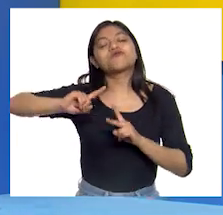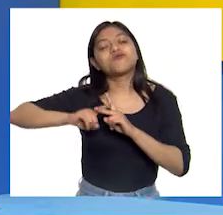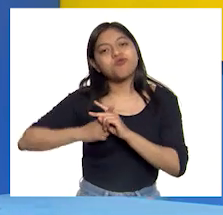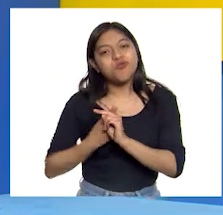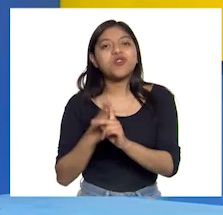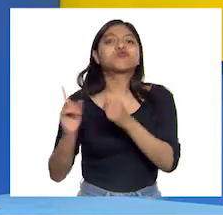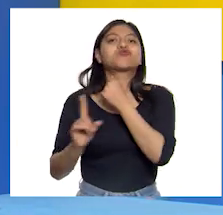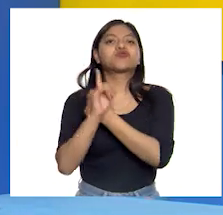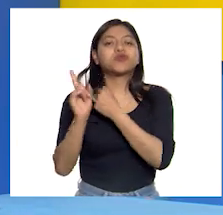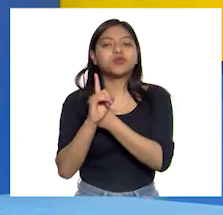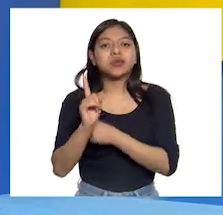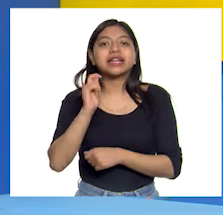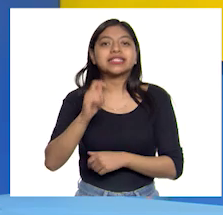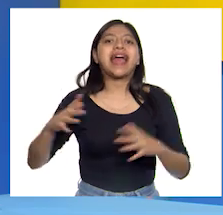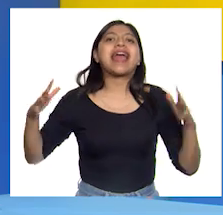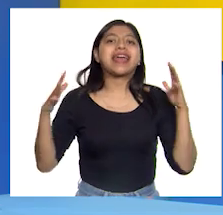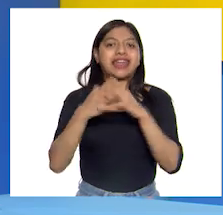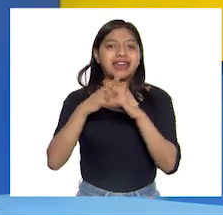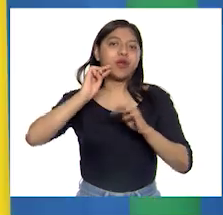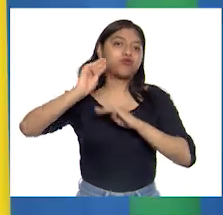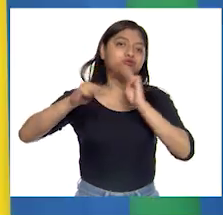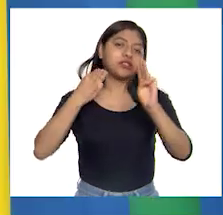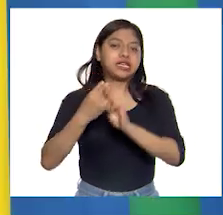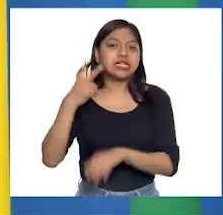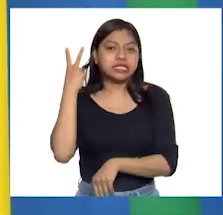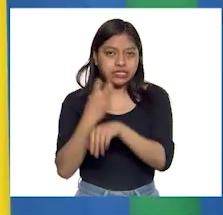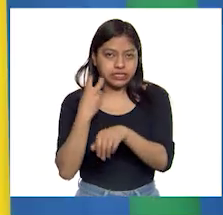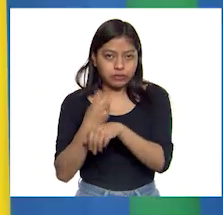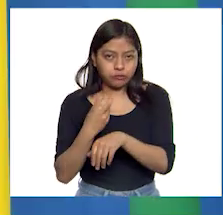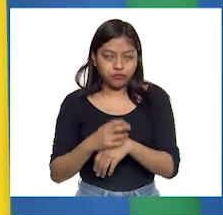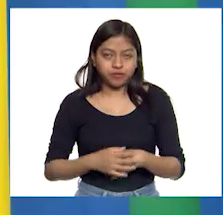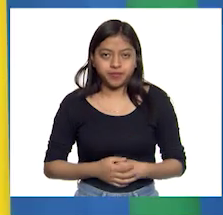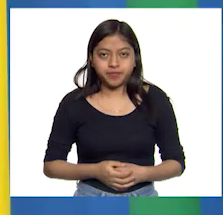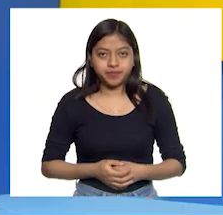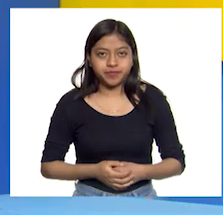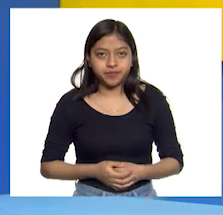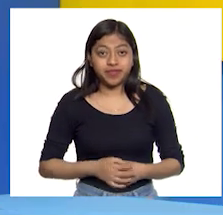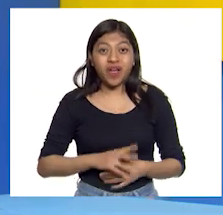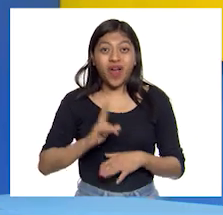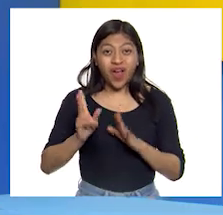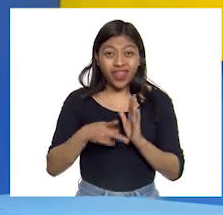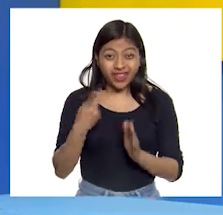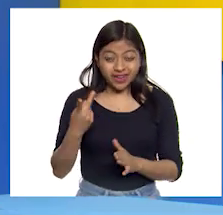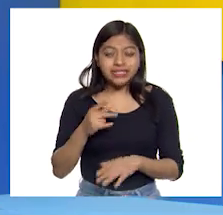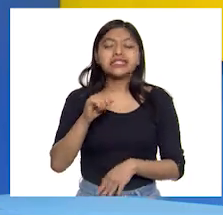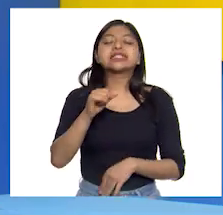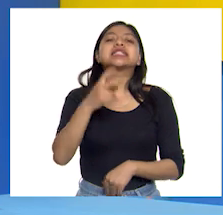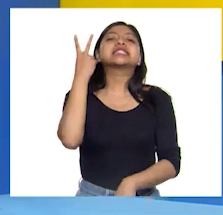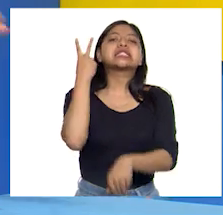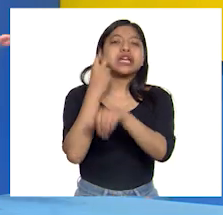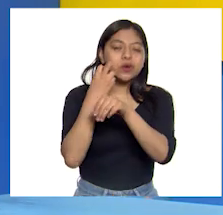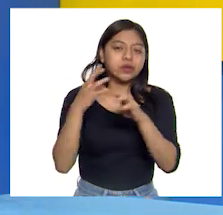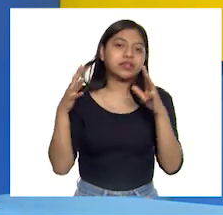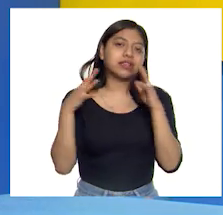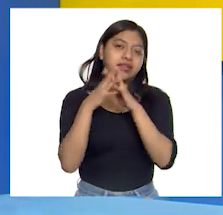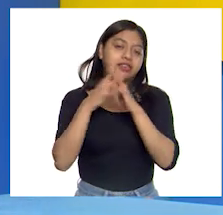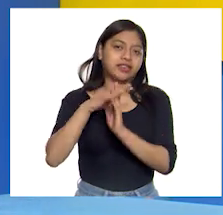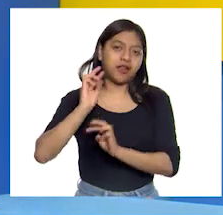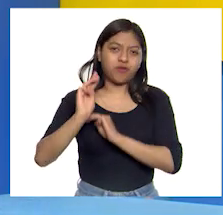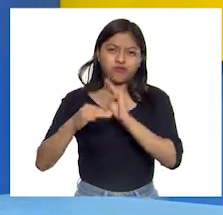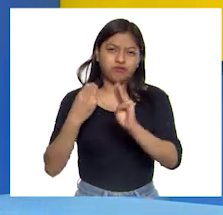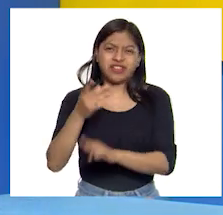armado conocido como la Segunda Guerra Mundial. ¿Otra guerra mundial? La Segunda Guerra Mundial. Este fue un